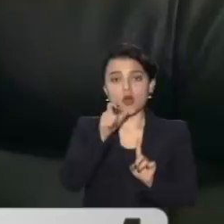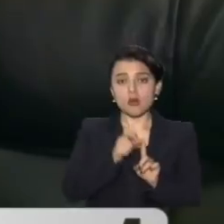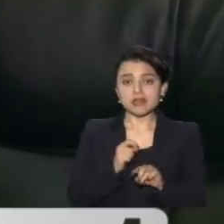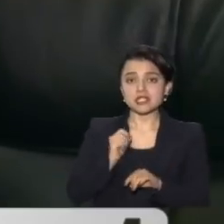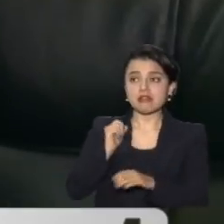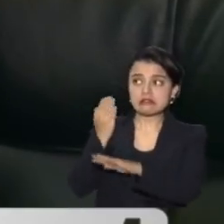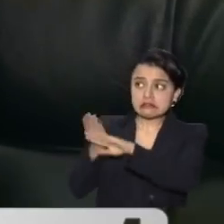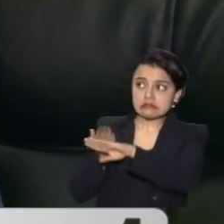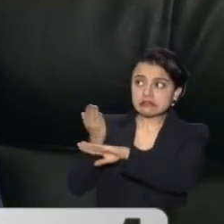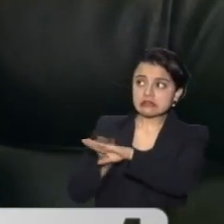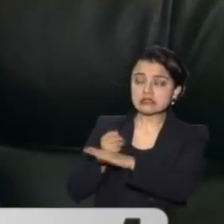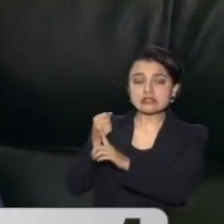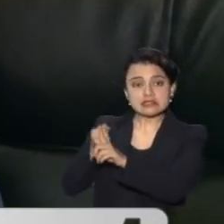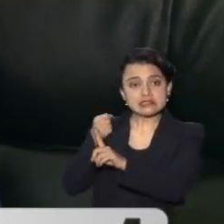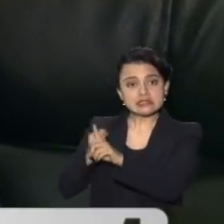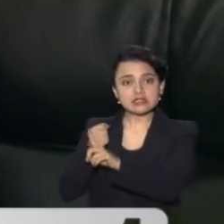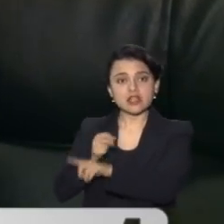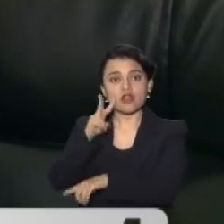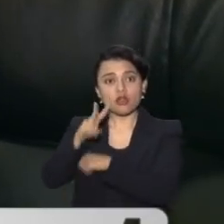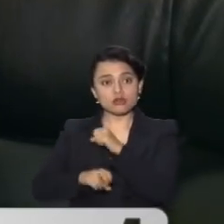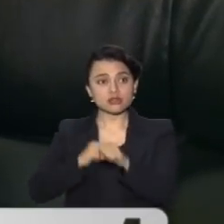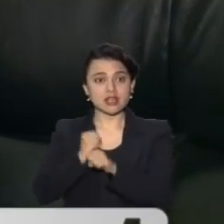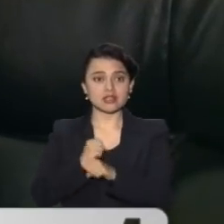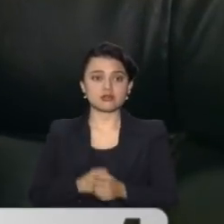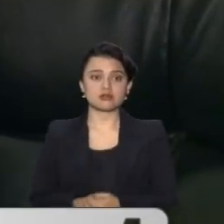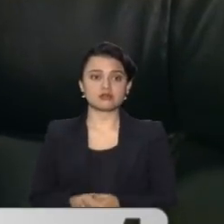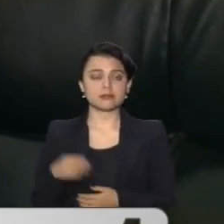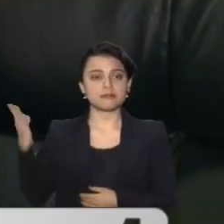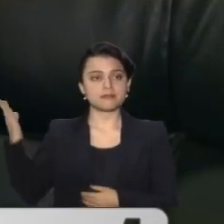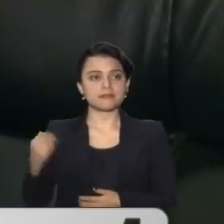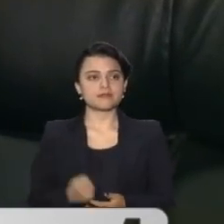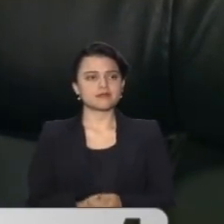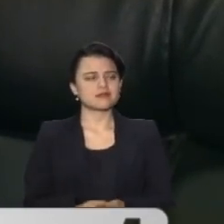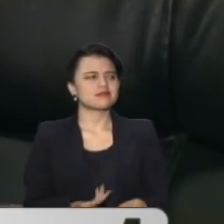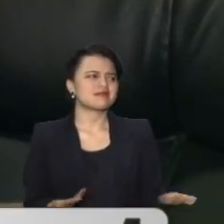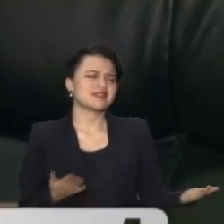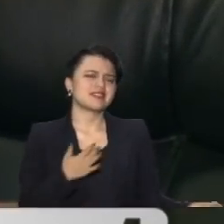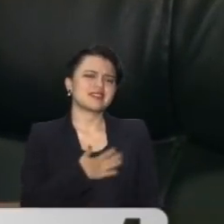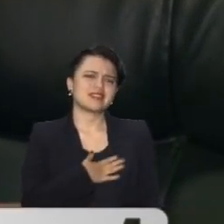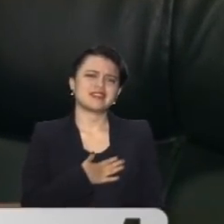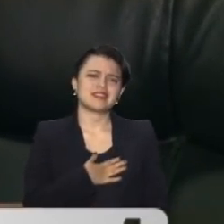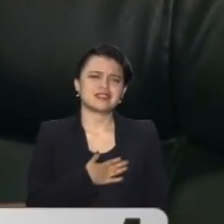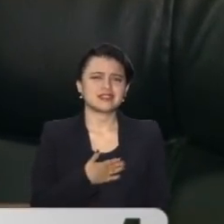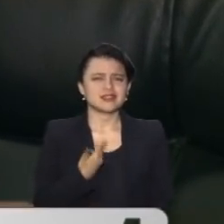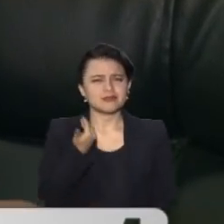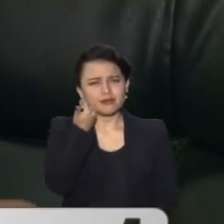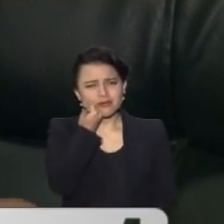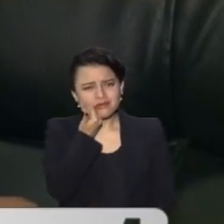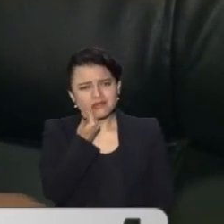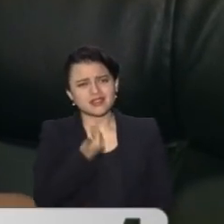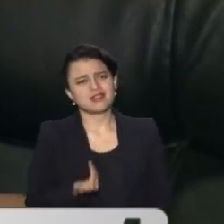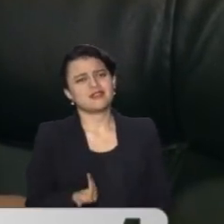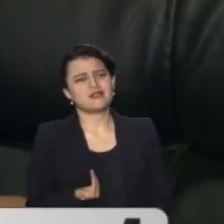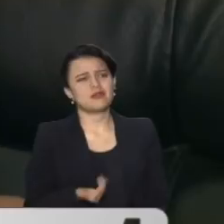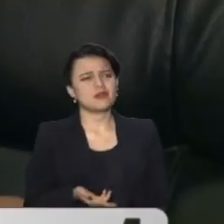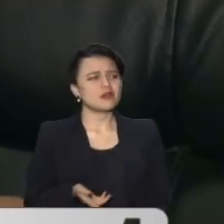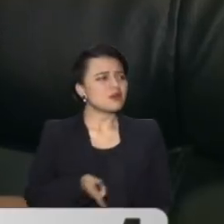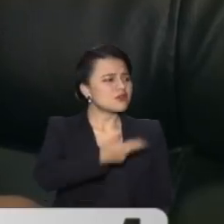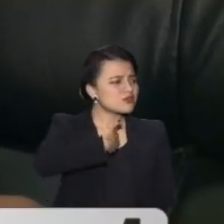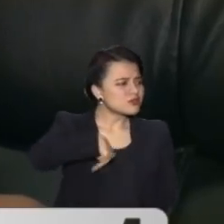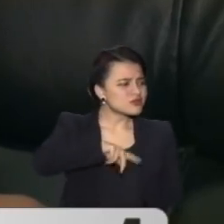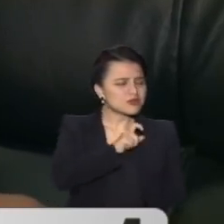procedimiento. Yo les digo que por favor no dejen sufrir tanto la gente